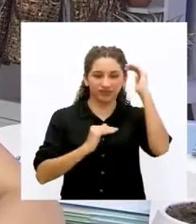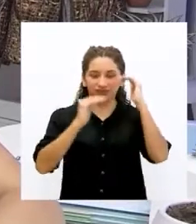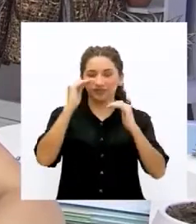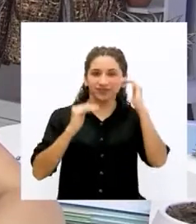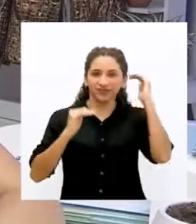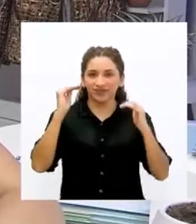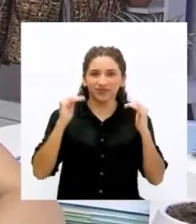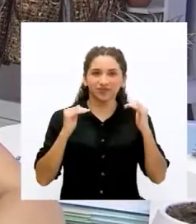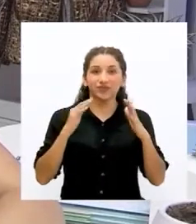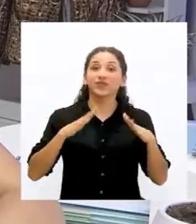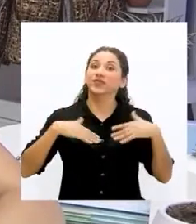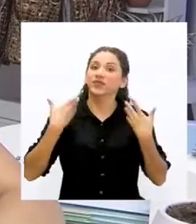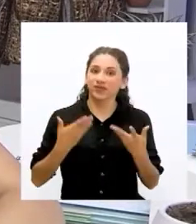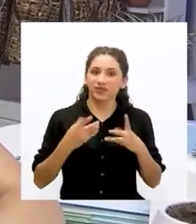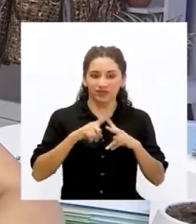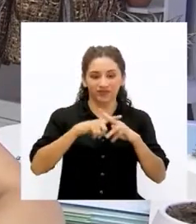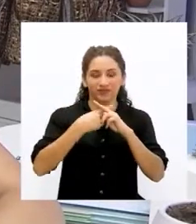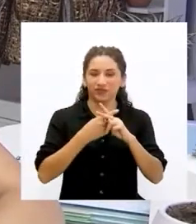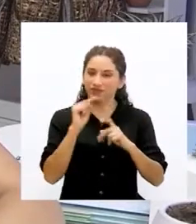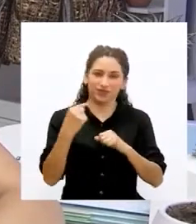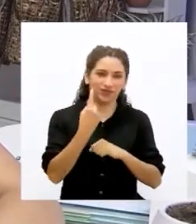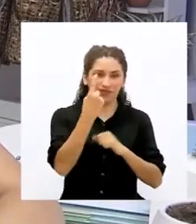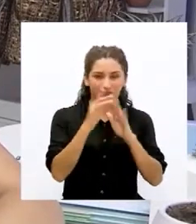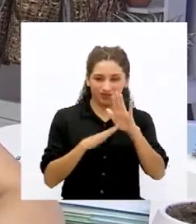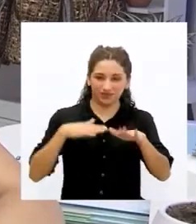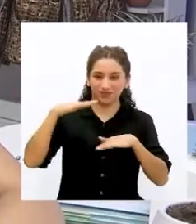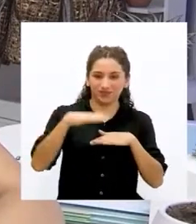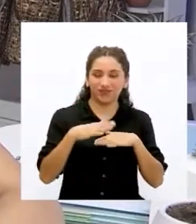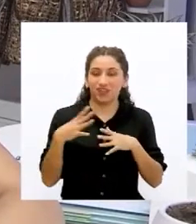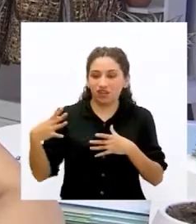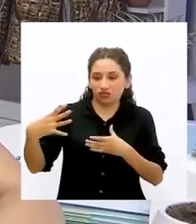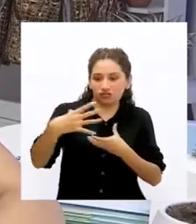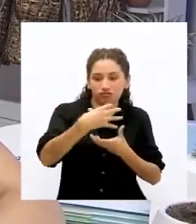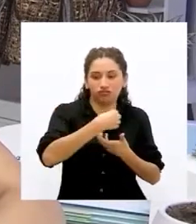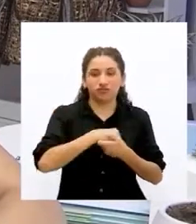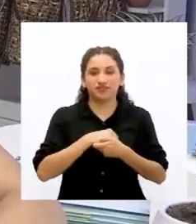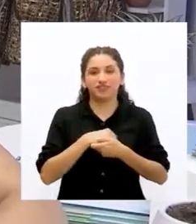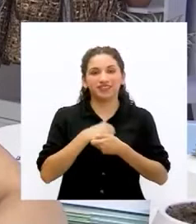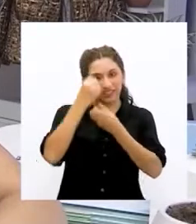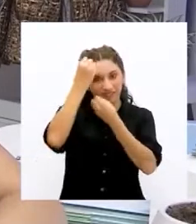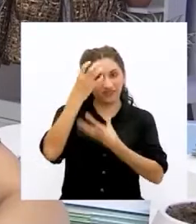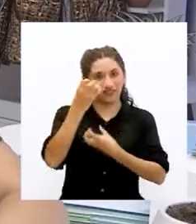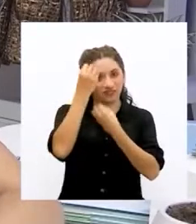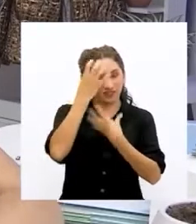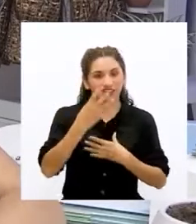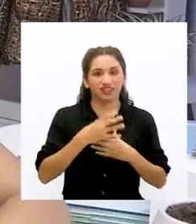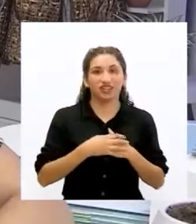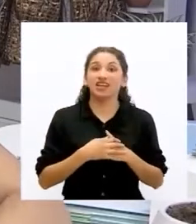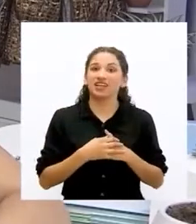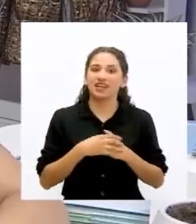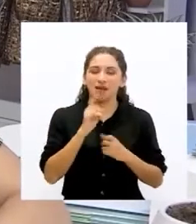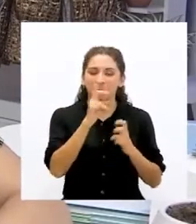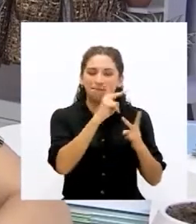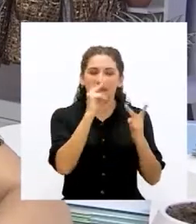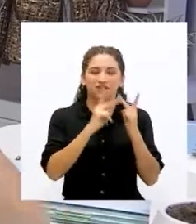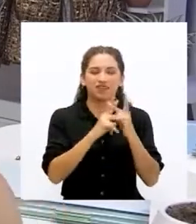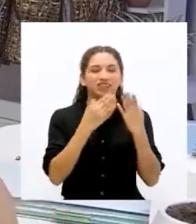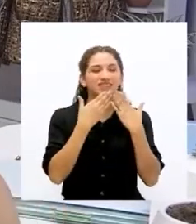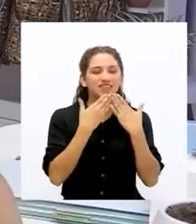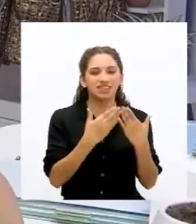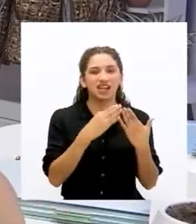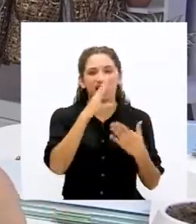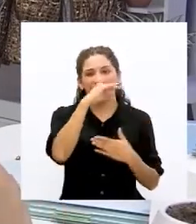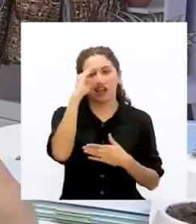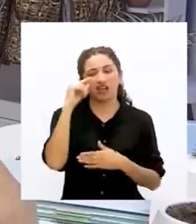Pues podrías empezar por el primer paso, la recopilación de datos. Es una excelente idea. Gracias, Googleana.